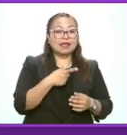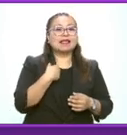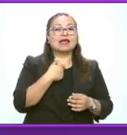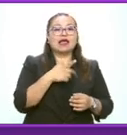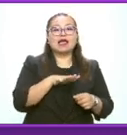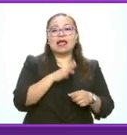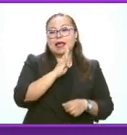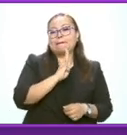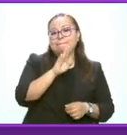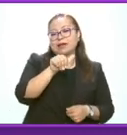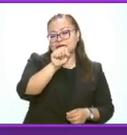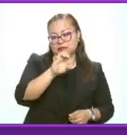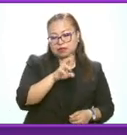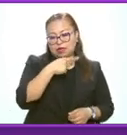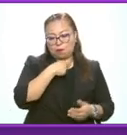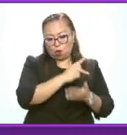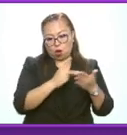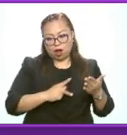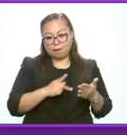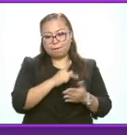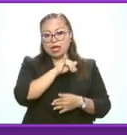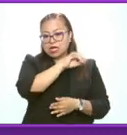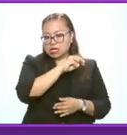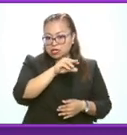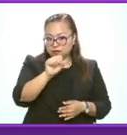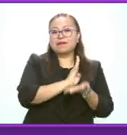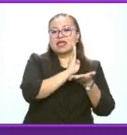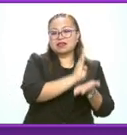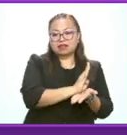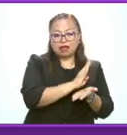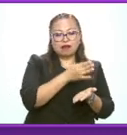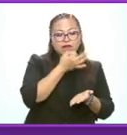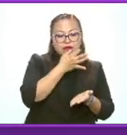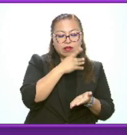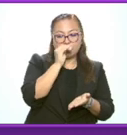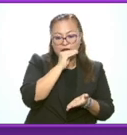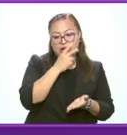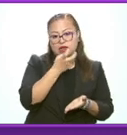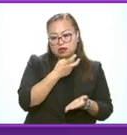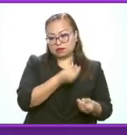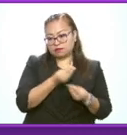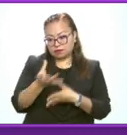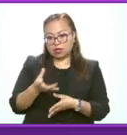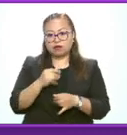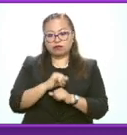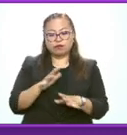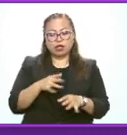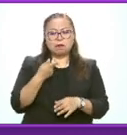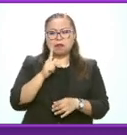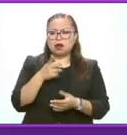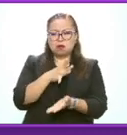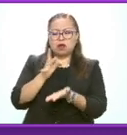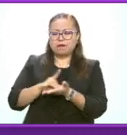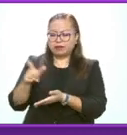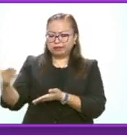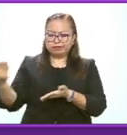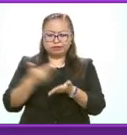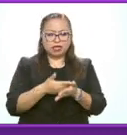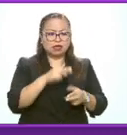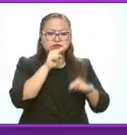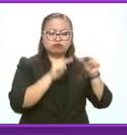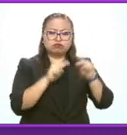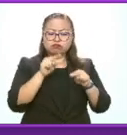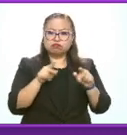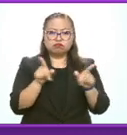bienestar lo cual es de gran interés para la sociedad mexicana la información que ahora se solicita y que si me acompaña ñan se ordenará